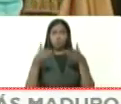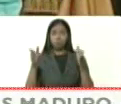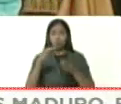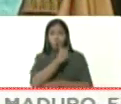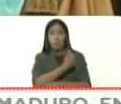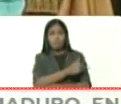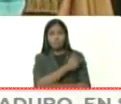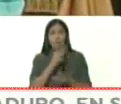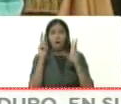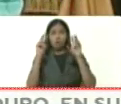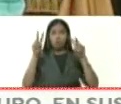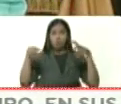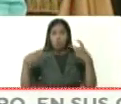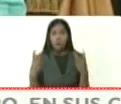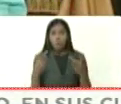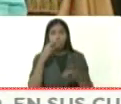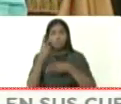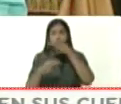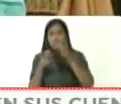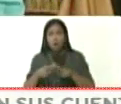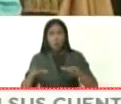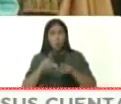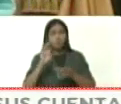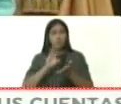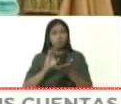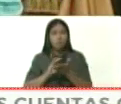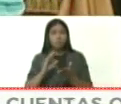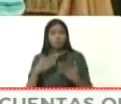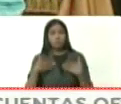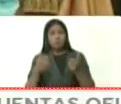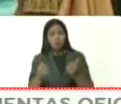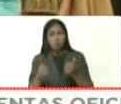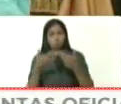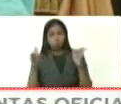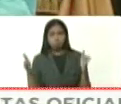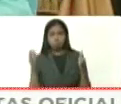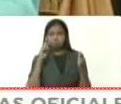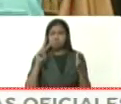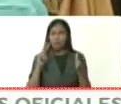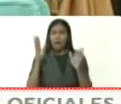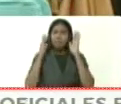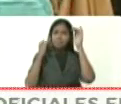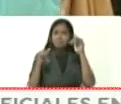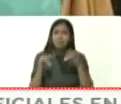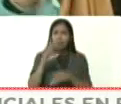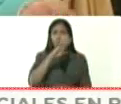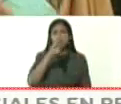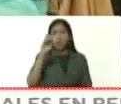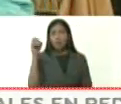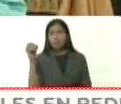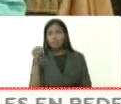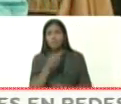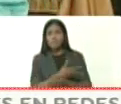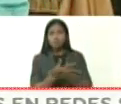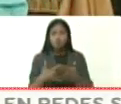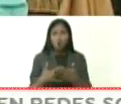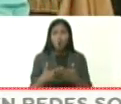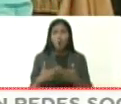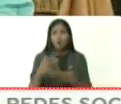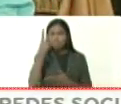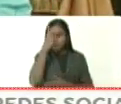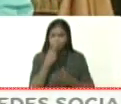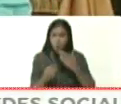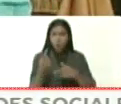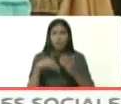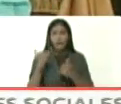hospital, visitar un centro médico de salud popular, atender a los 40 millones de pobres que hay en Estados Unidos.